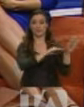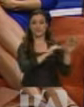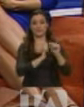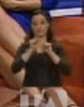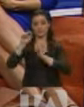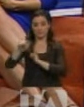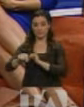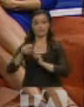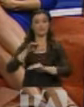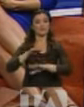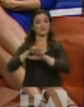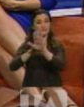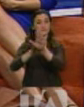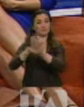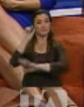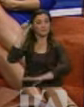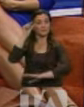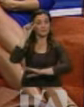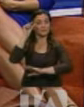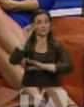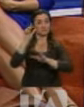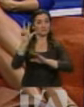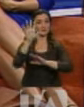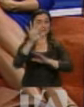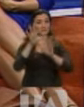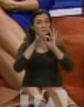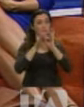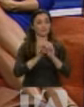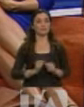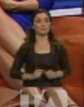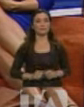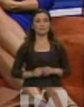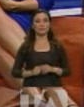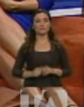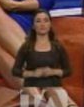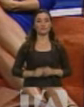militares en servicio pasivo dicen que es ilegal el retiro de los